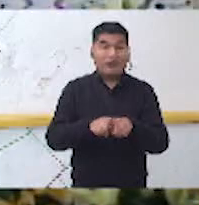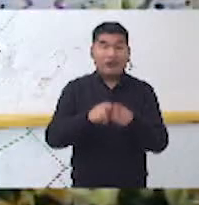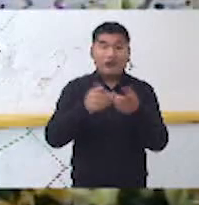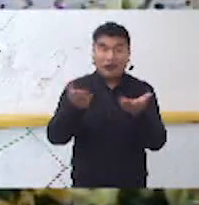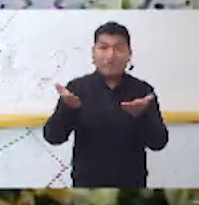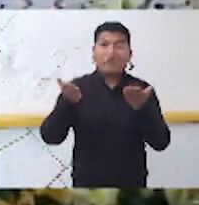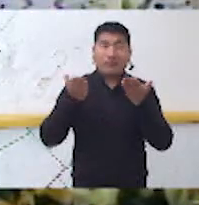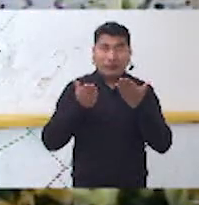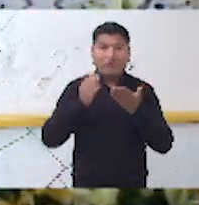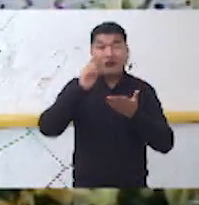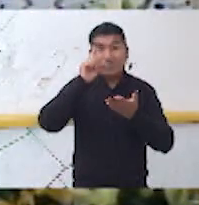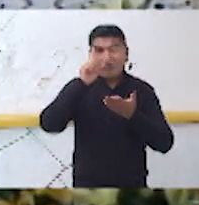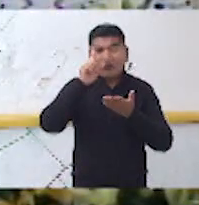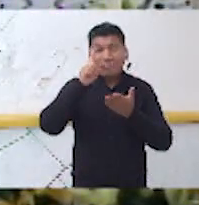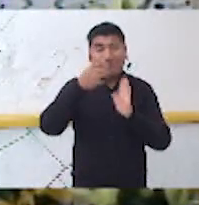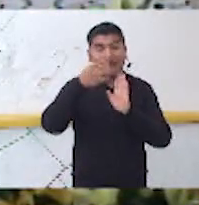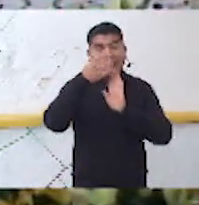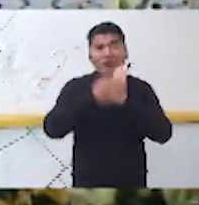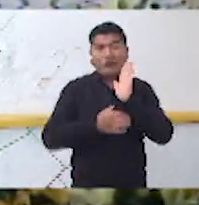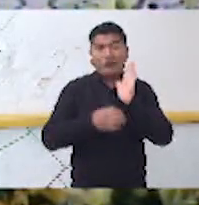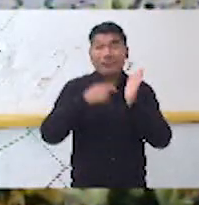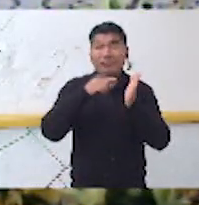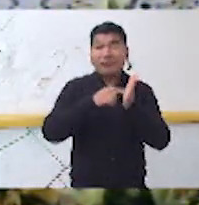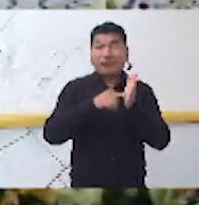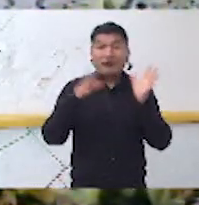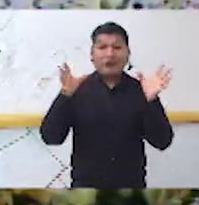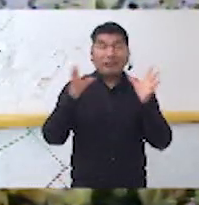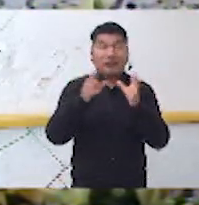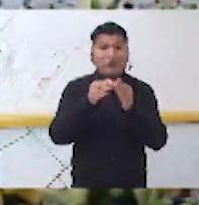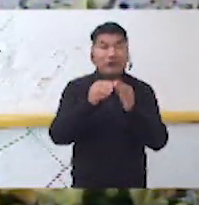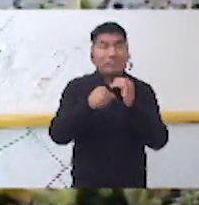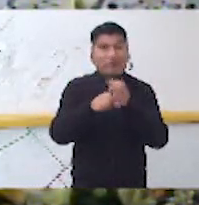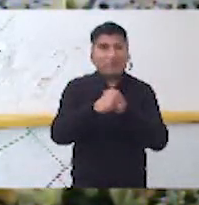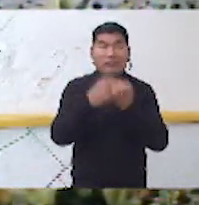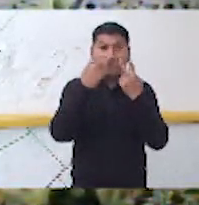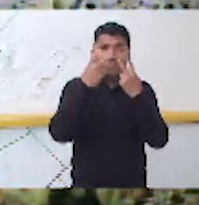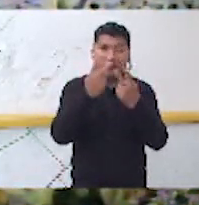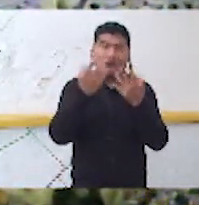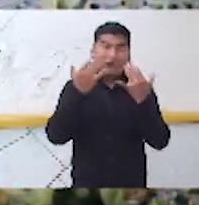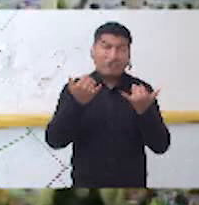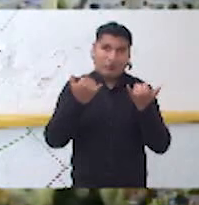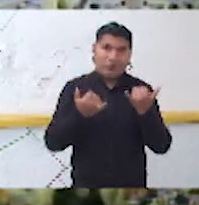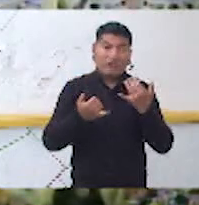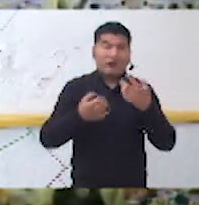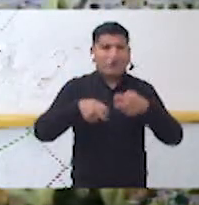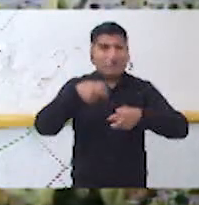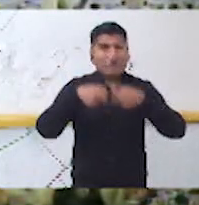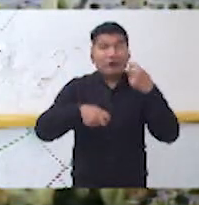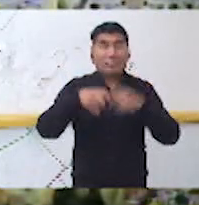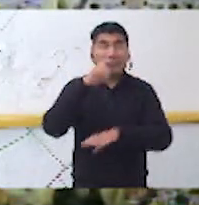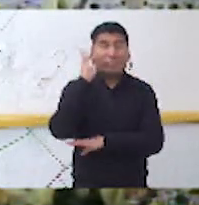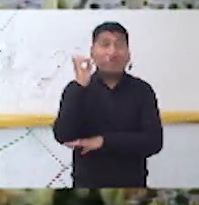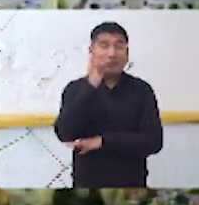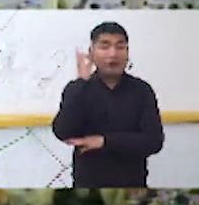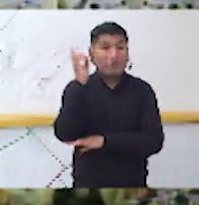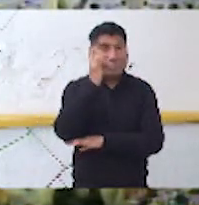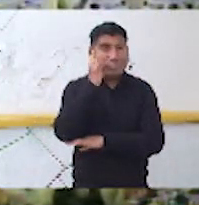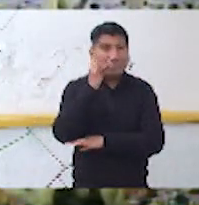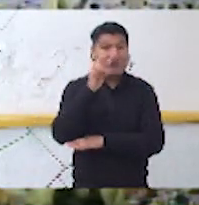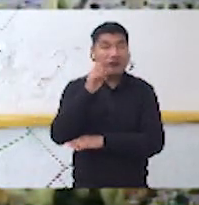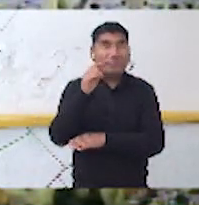permítame un acápite de esta homilía un poco mirando la situación que estamos viviendo en Bolivia y en la